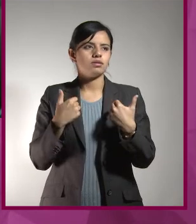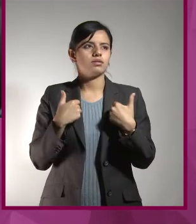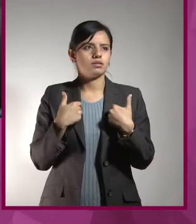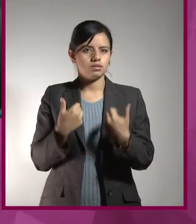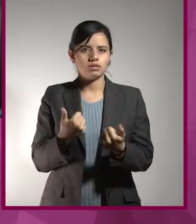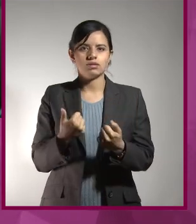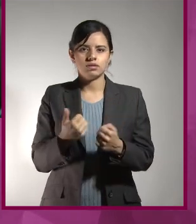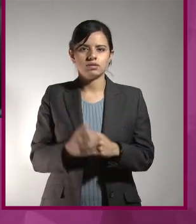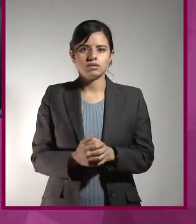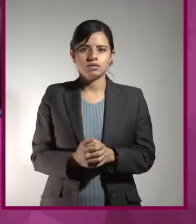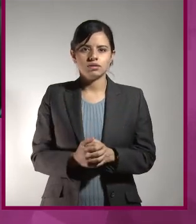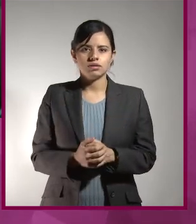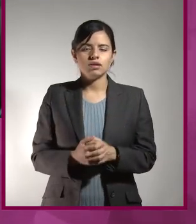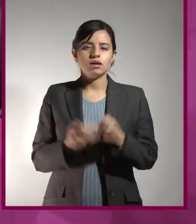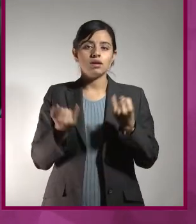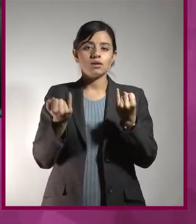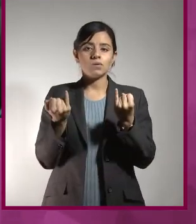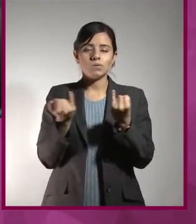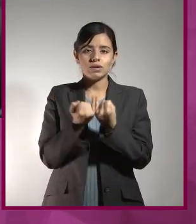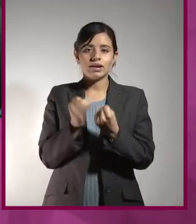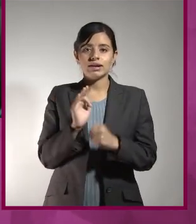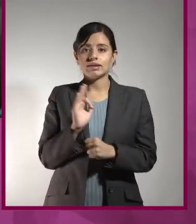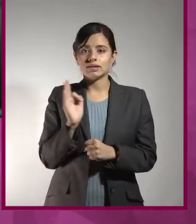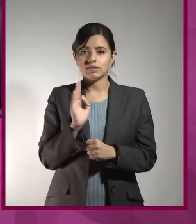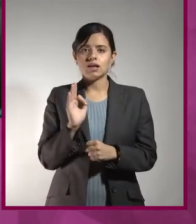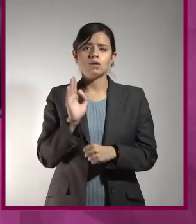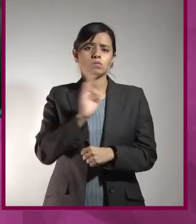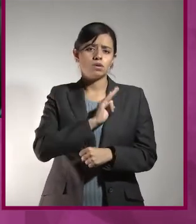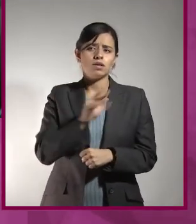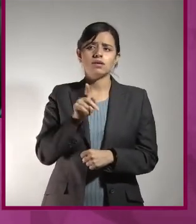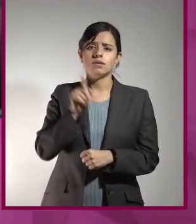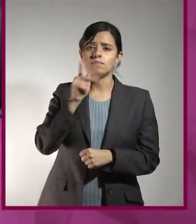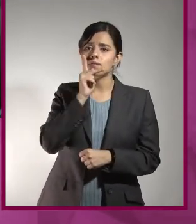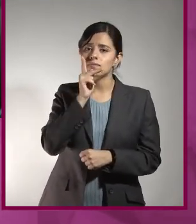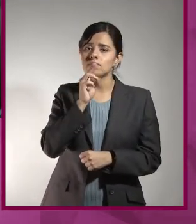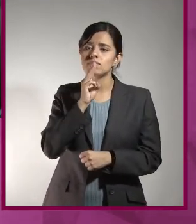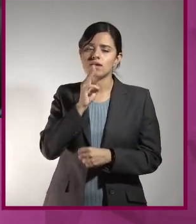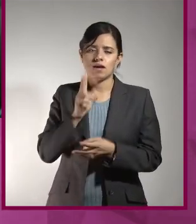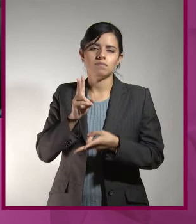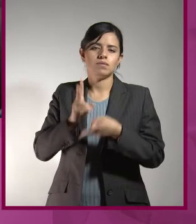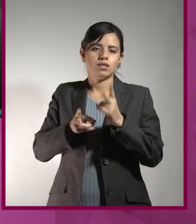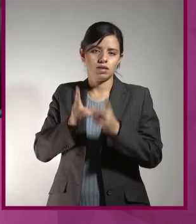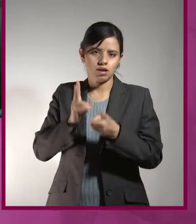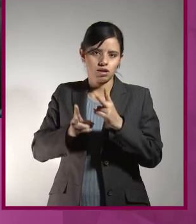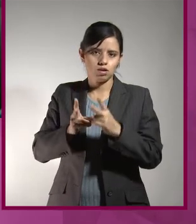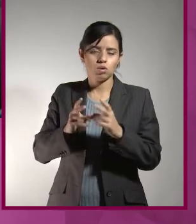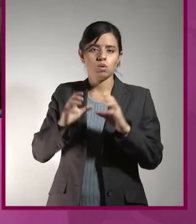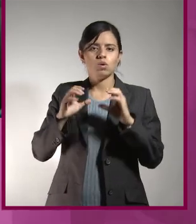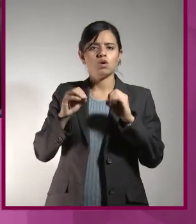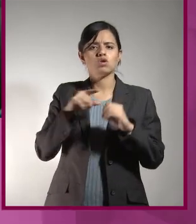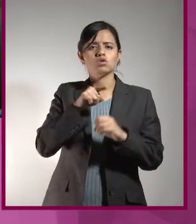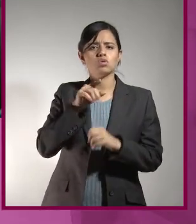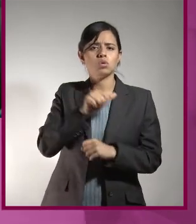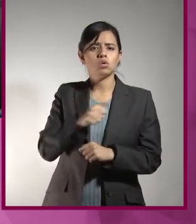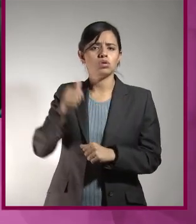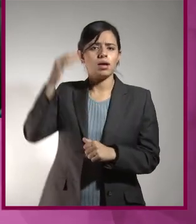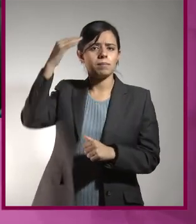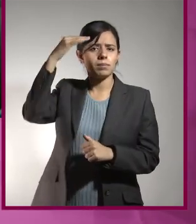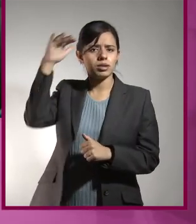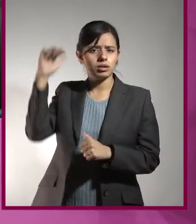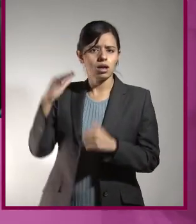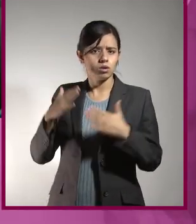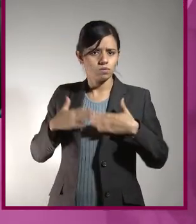mejor. También, si es posible, háblalo con tus padres o con un adulto en quien